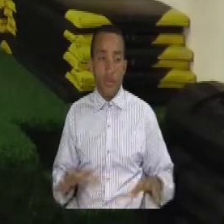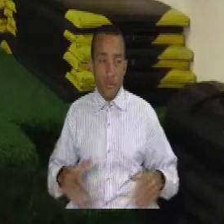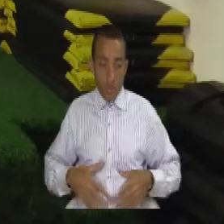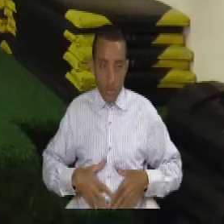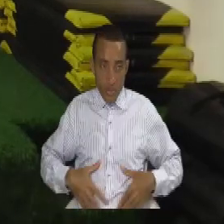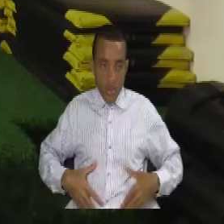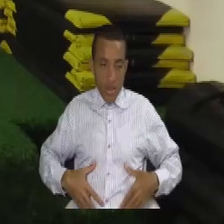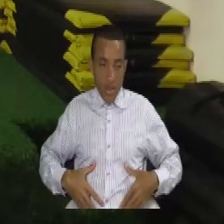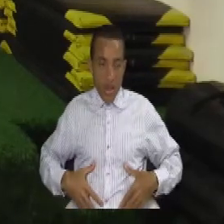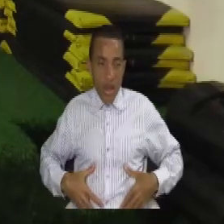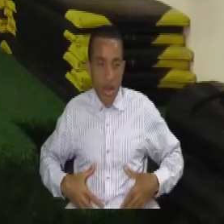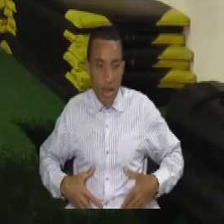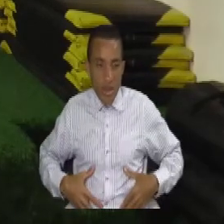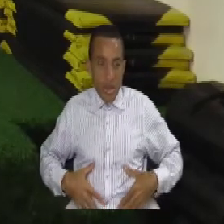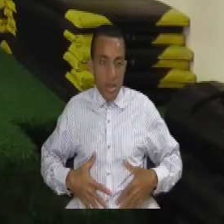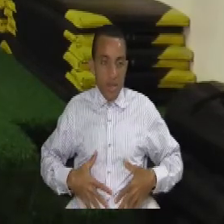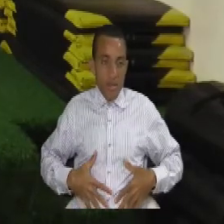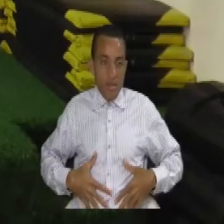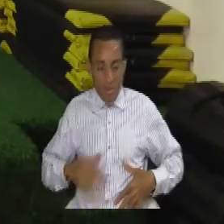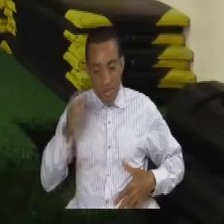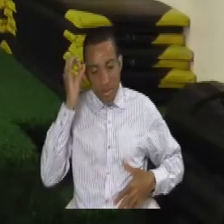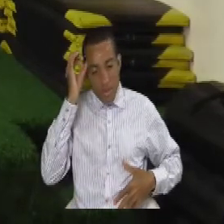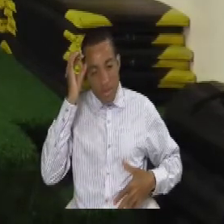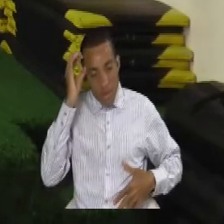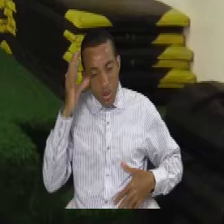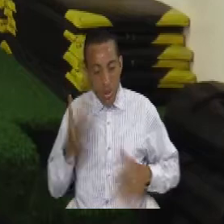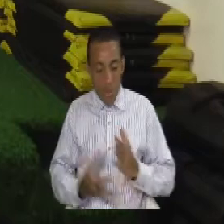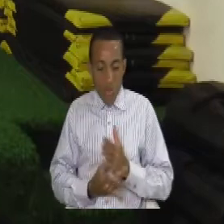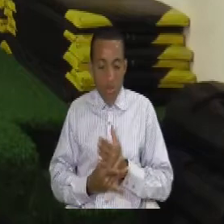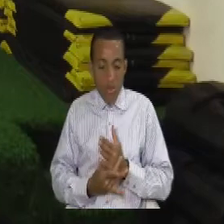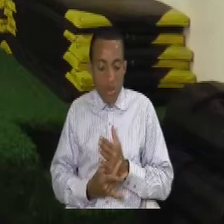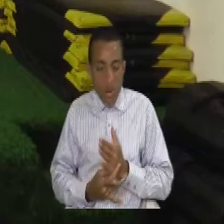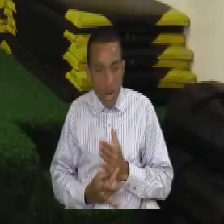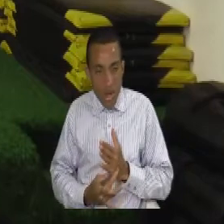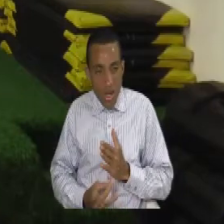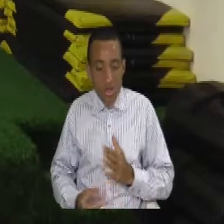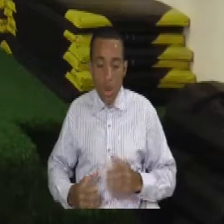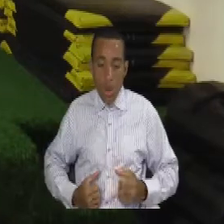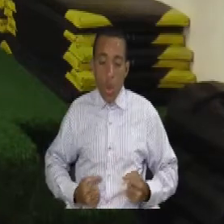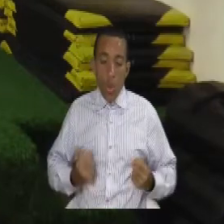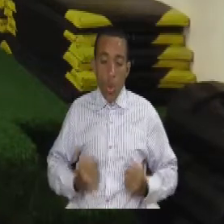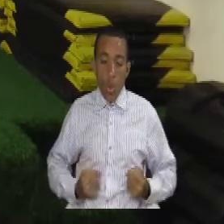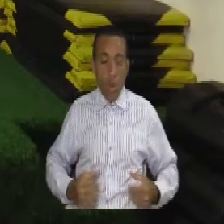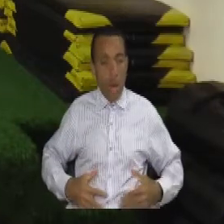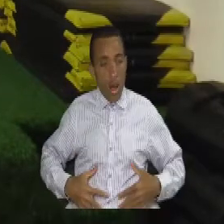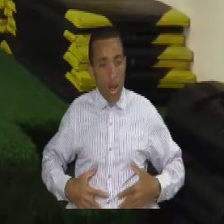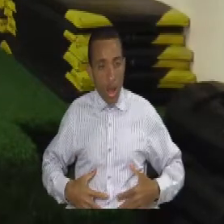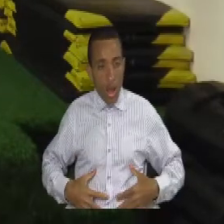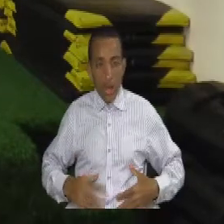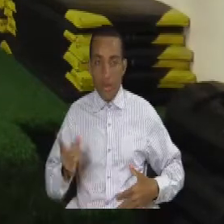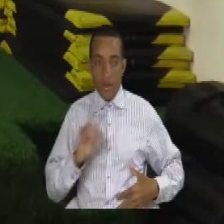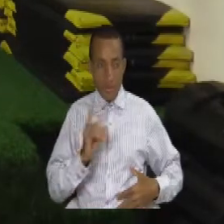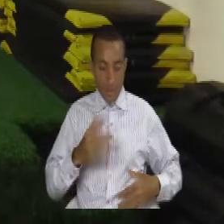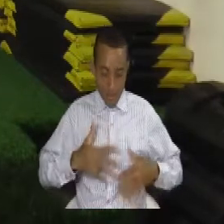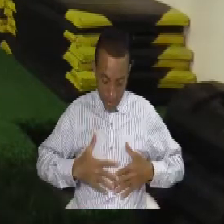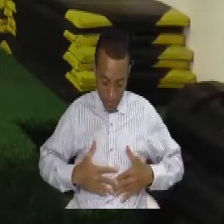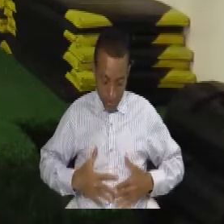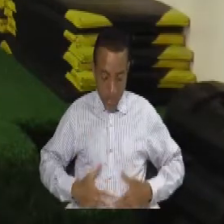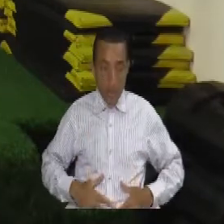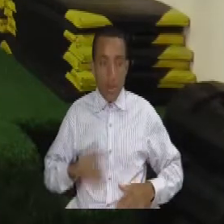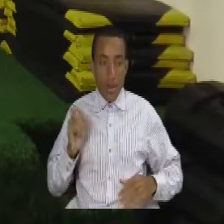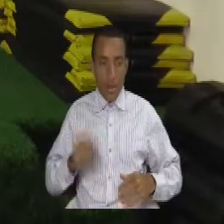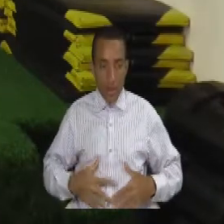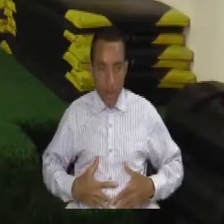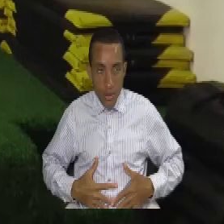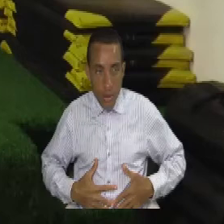abdominales porque la grasa se le endurece, recuerden que eso es un mito, eso es una gran mentira. Al contrario, la zona media del cuerpo hay que trabajarla. ¿Por